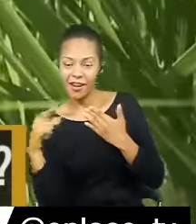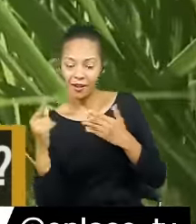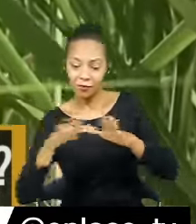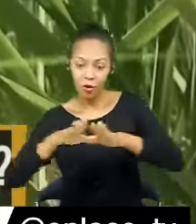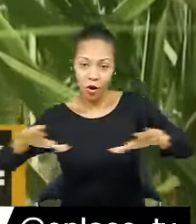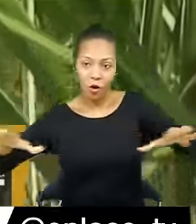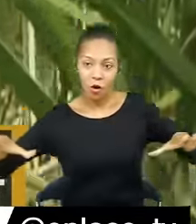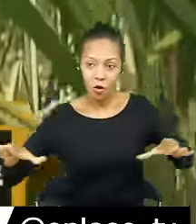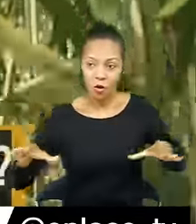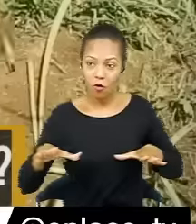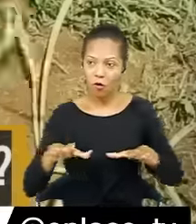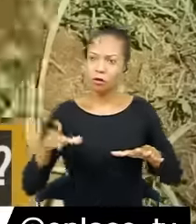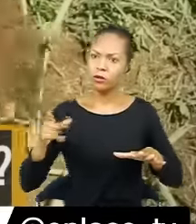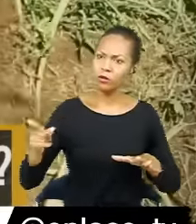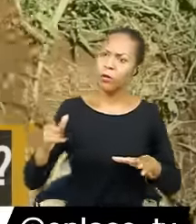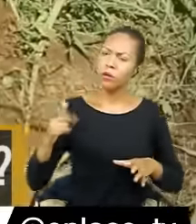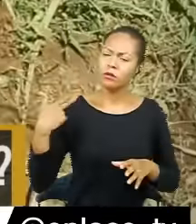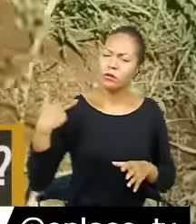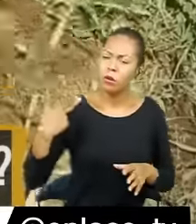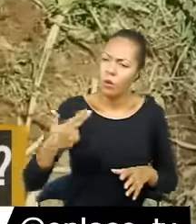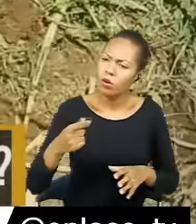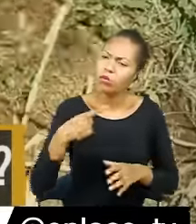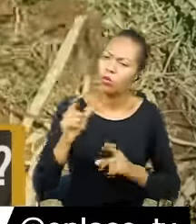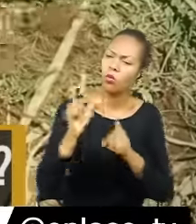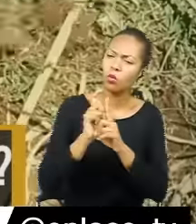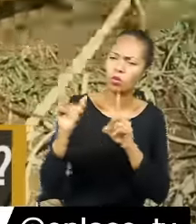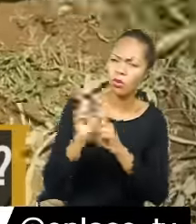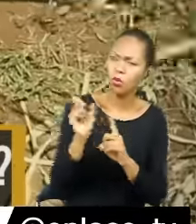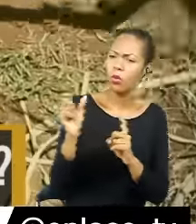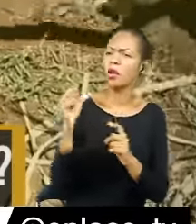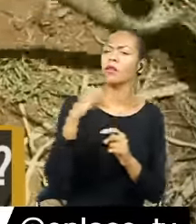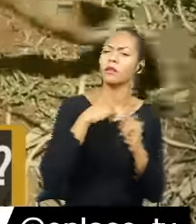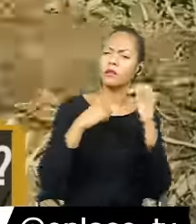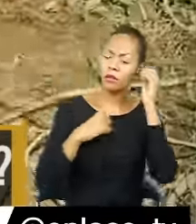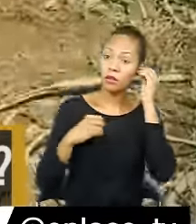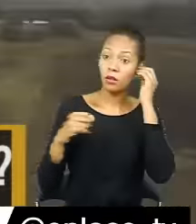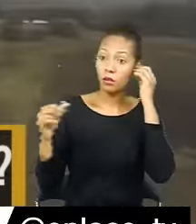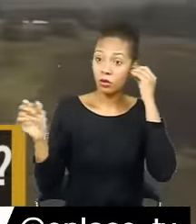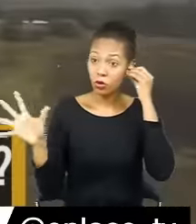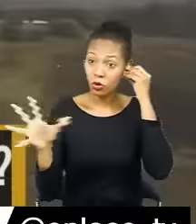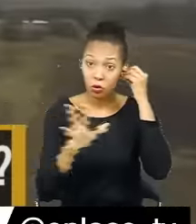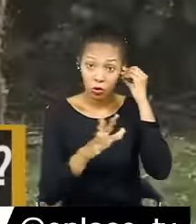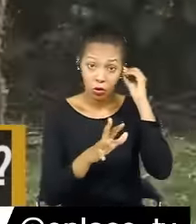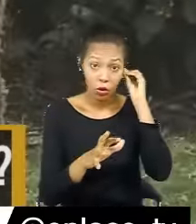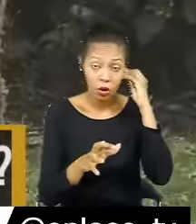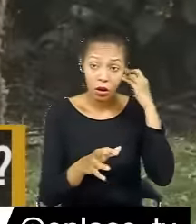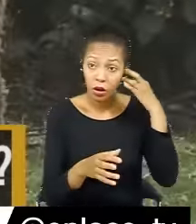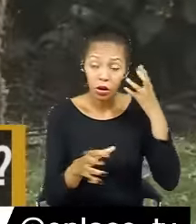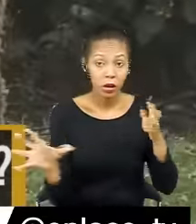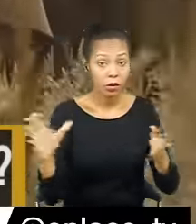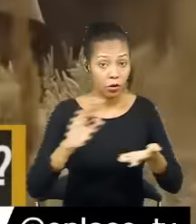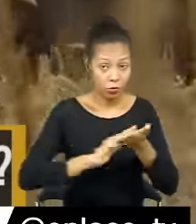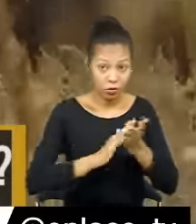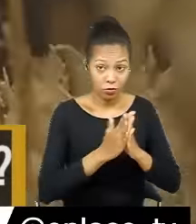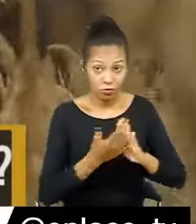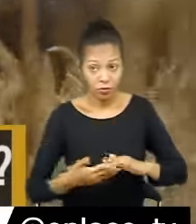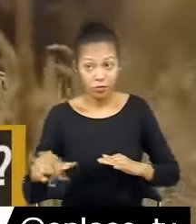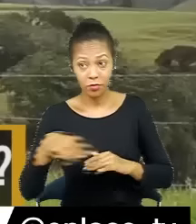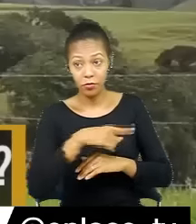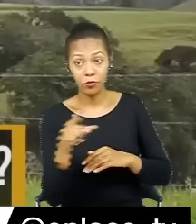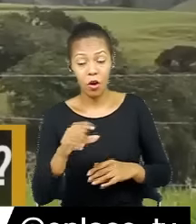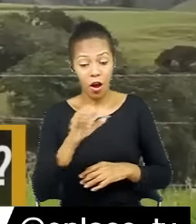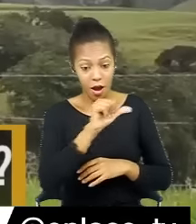escenario sociohistórico con diversidad social y cultural en el que las comunidades, hombres y mujeres, desempeñarán un papel